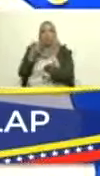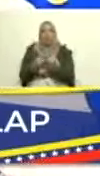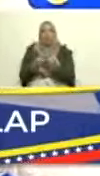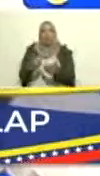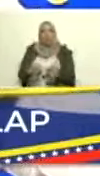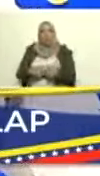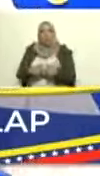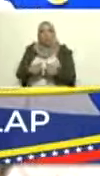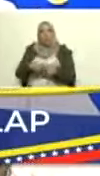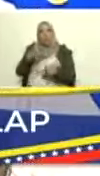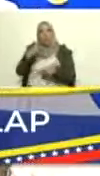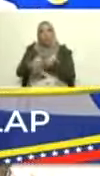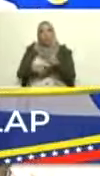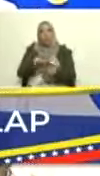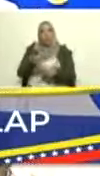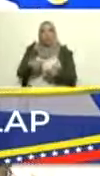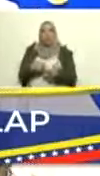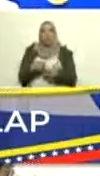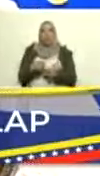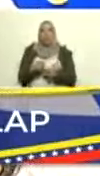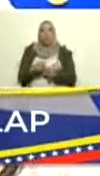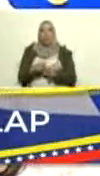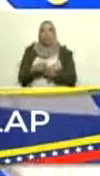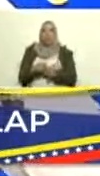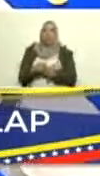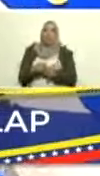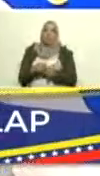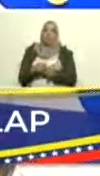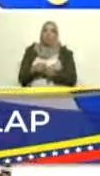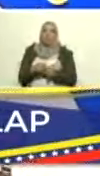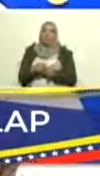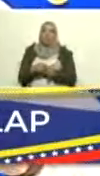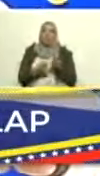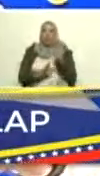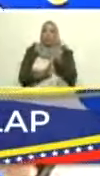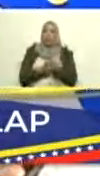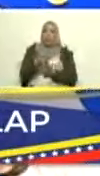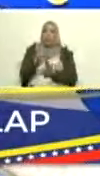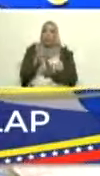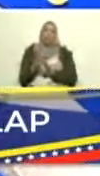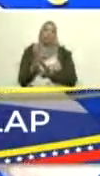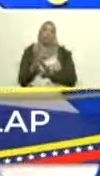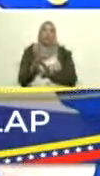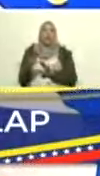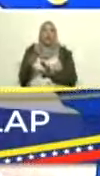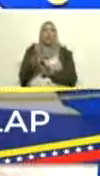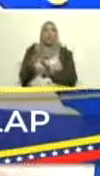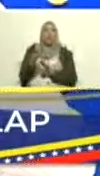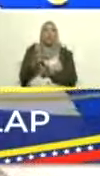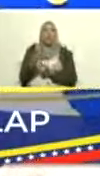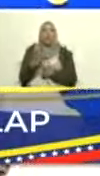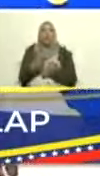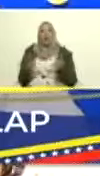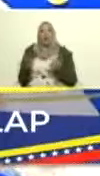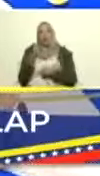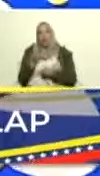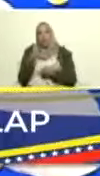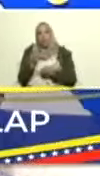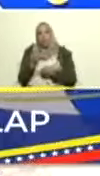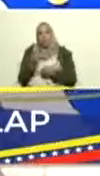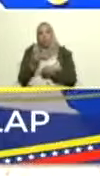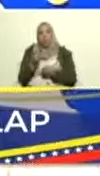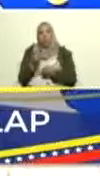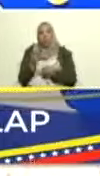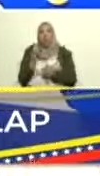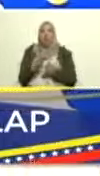esfuerzo que ha tenido la producción nacional, que ha ido avanzando en la búsqueda de la soberanía alimentaria, en la